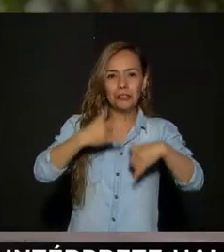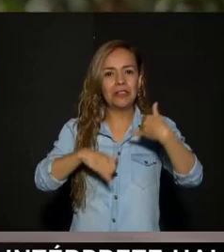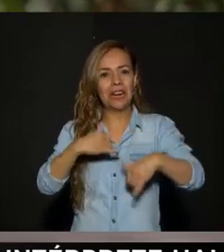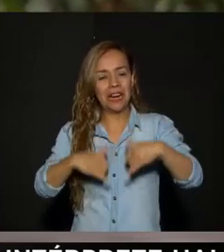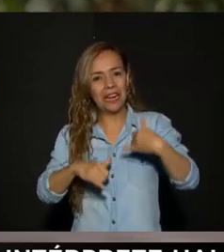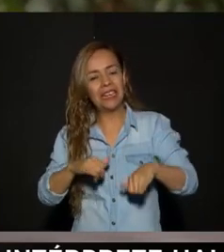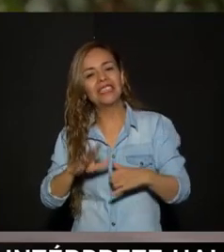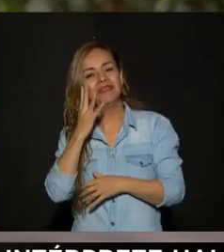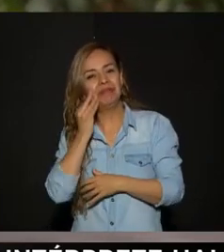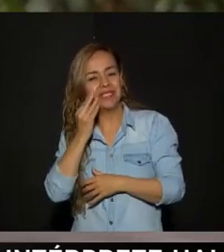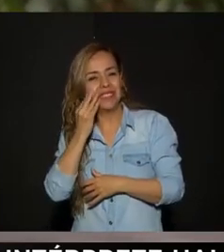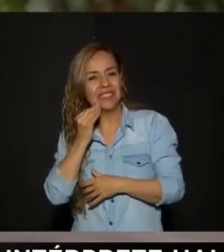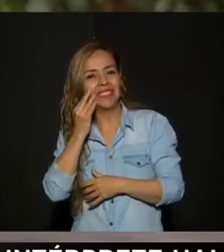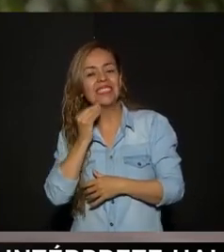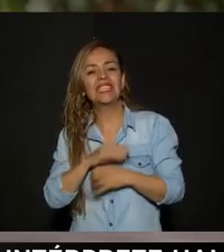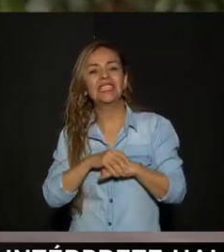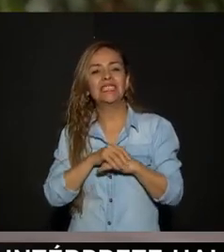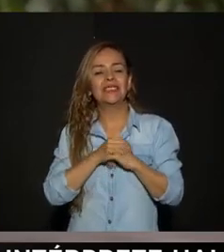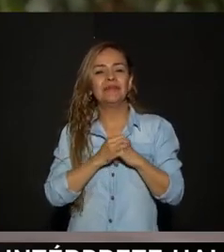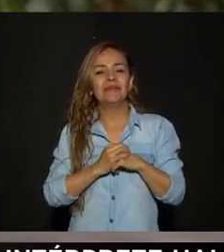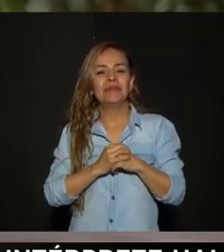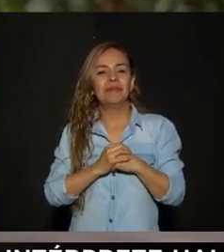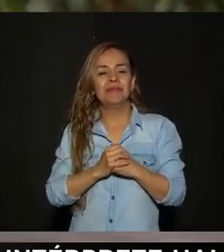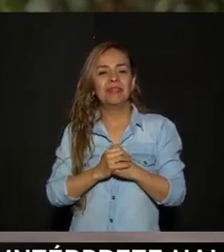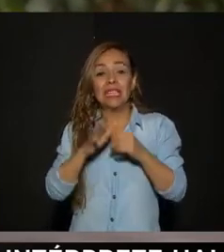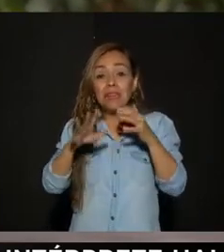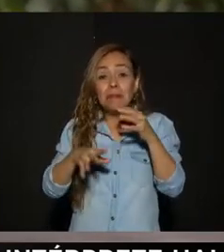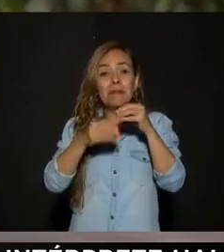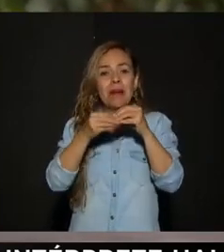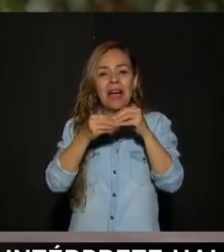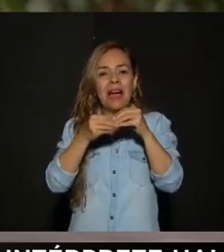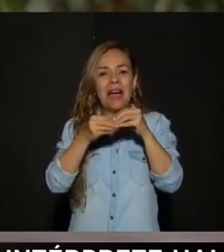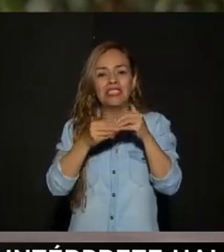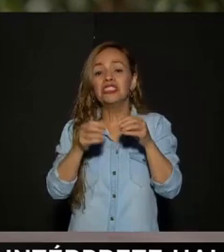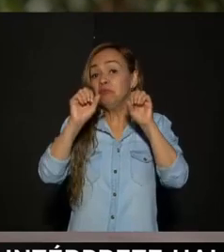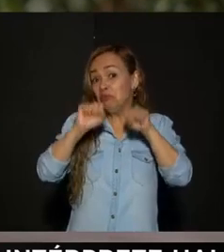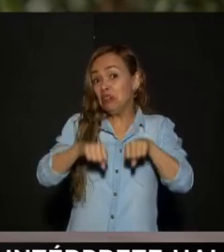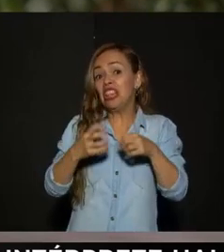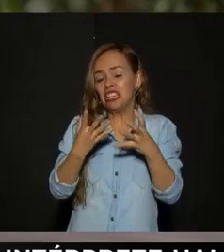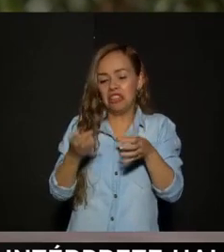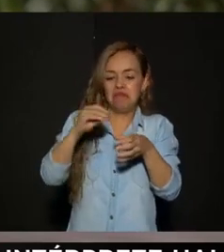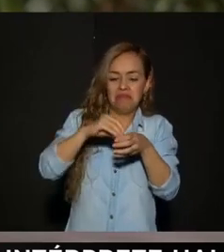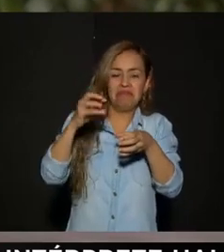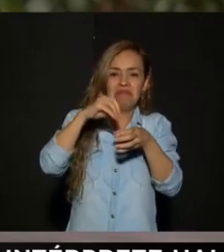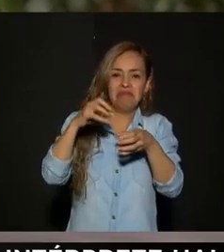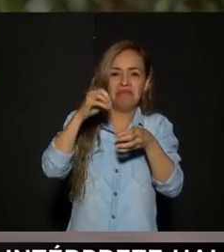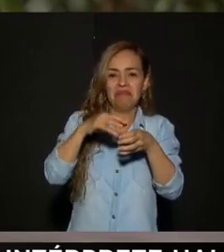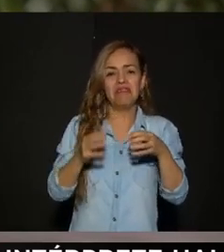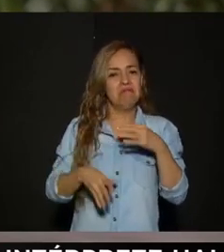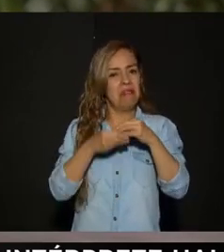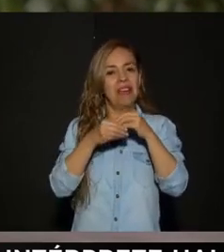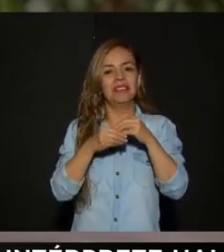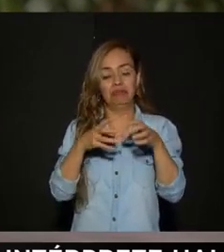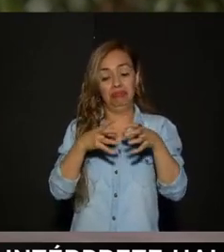experimenten y le agreguemos más ingredientes si necesitamos. No hay problema. Mire, ahí nos